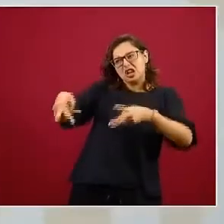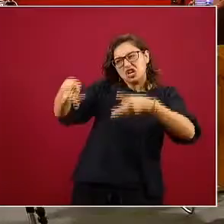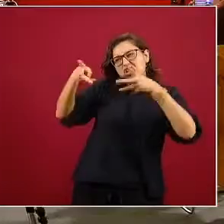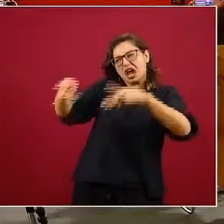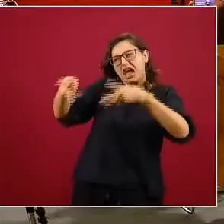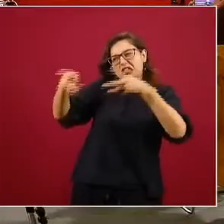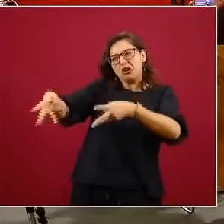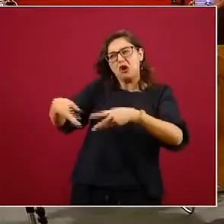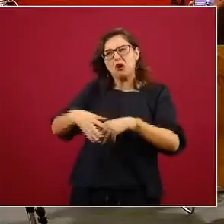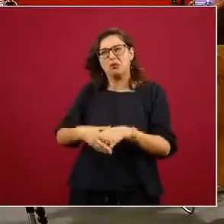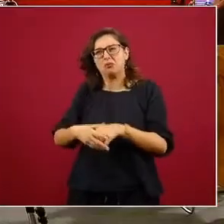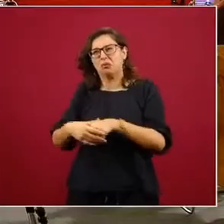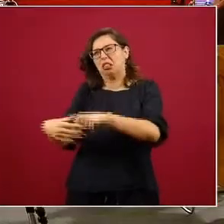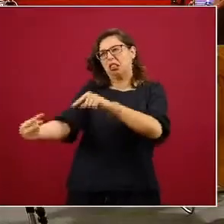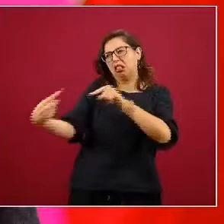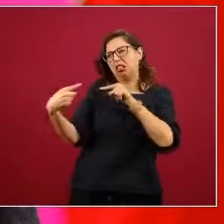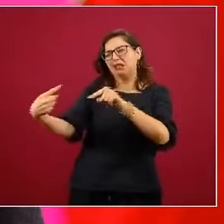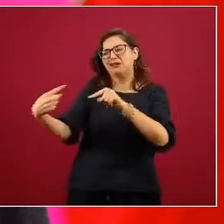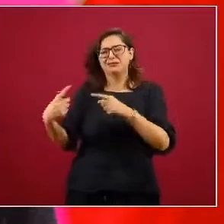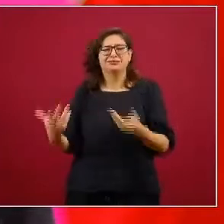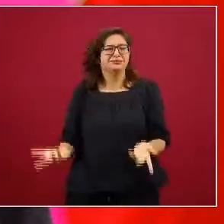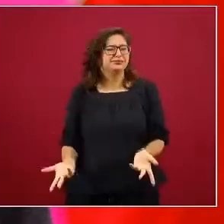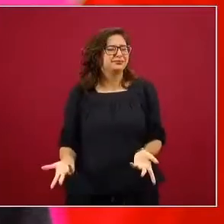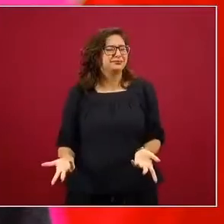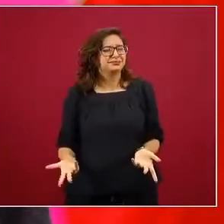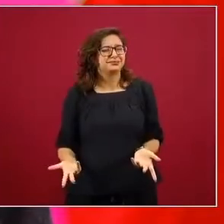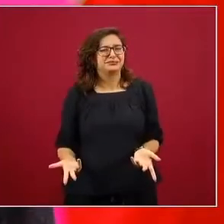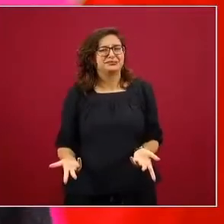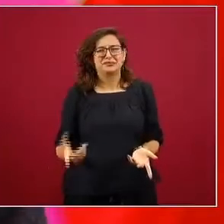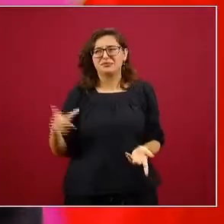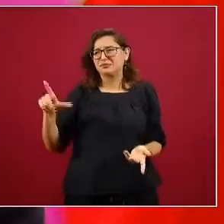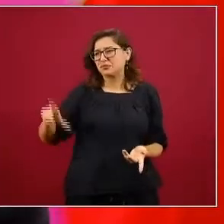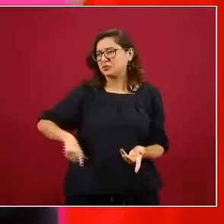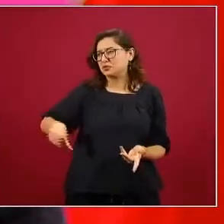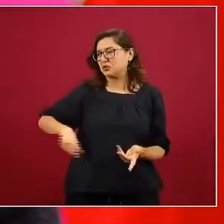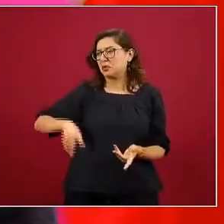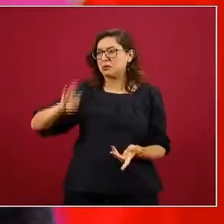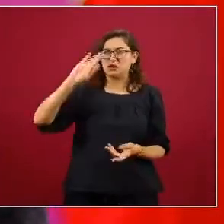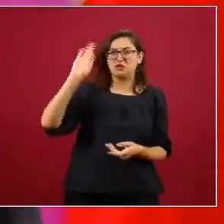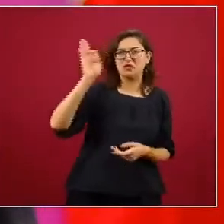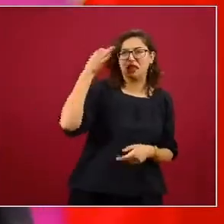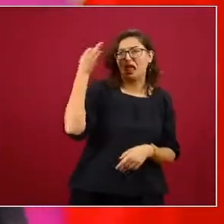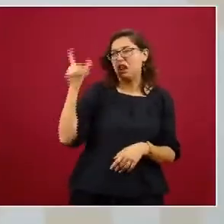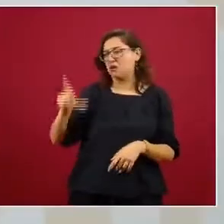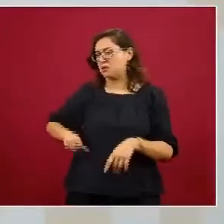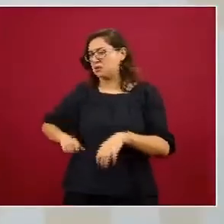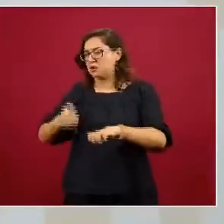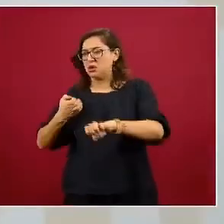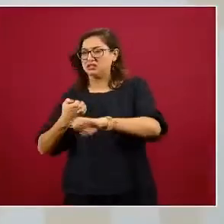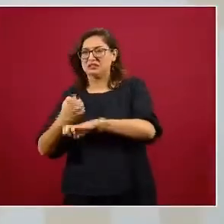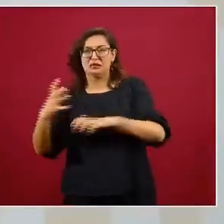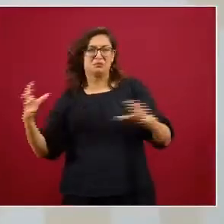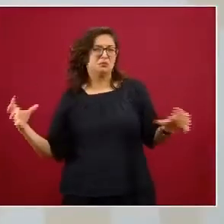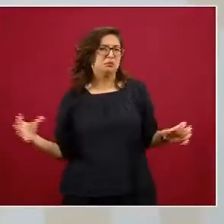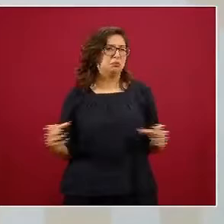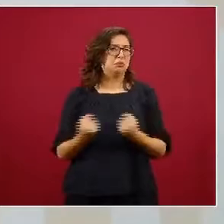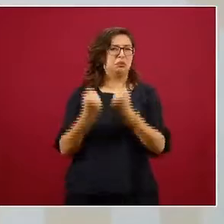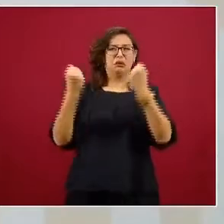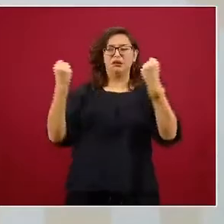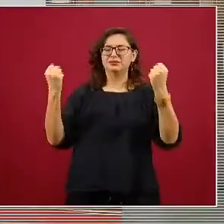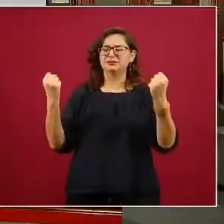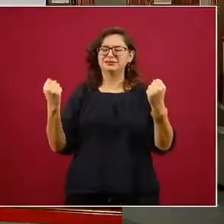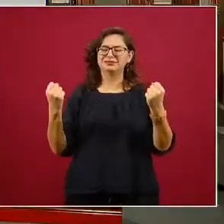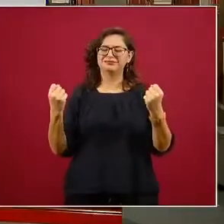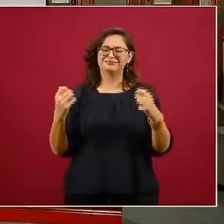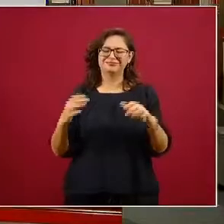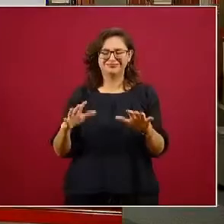yo no importo, eso ya lo hemos dicho muchas veces, o se pelearon con el gobierno, o federales contra estatales. Creo que sería faltarles el respeto